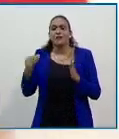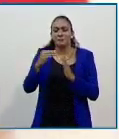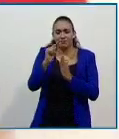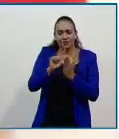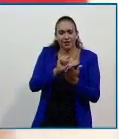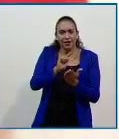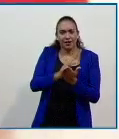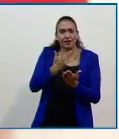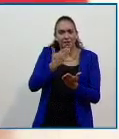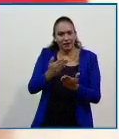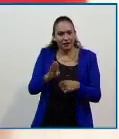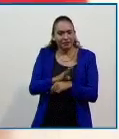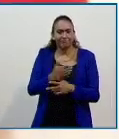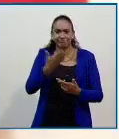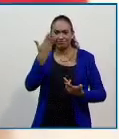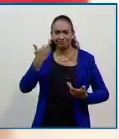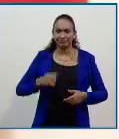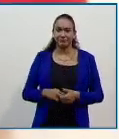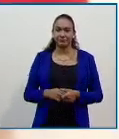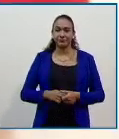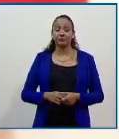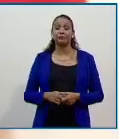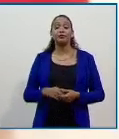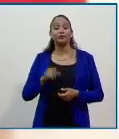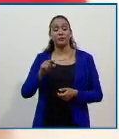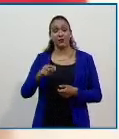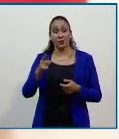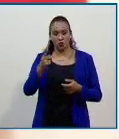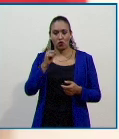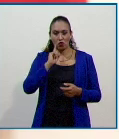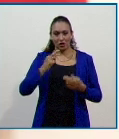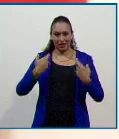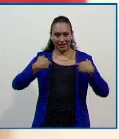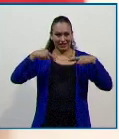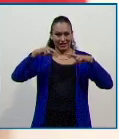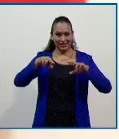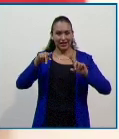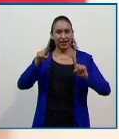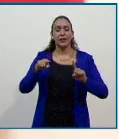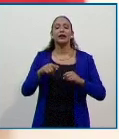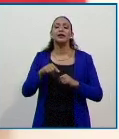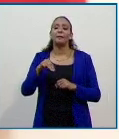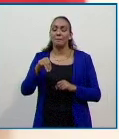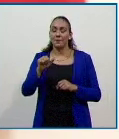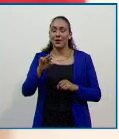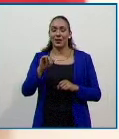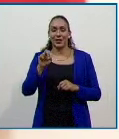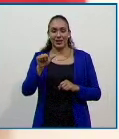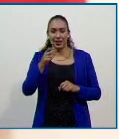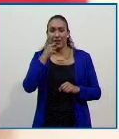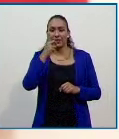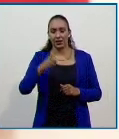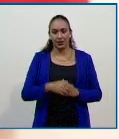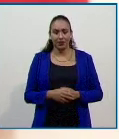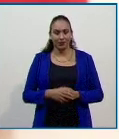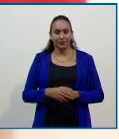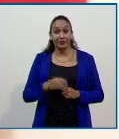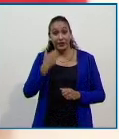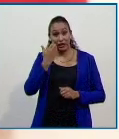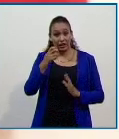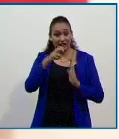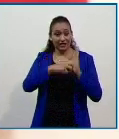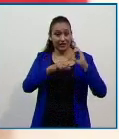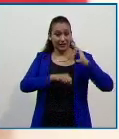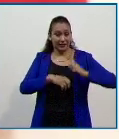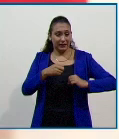reforma. La representante de la organización México Evalúa, Mariana Campos, afirmó por su parte que la reforma al Poder